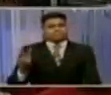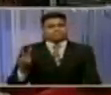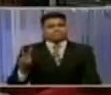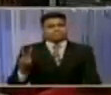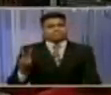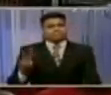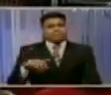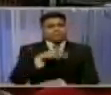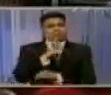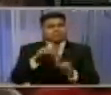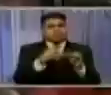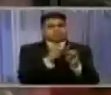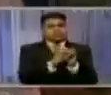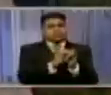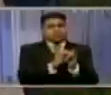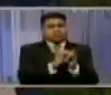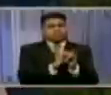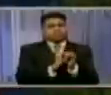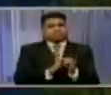internacional.